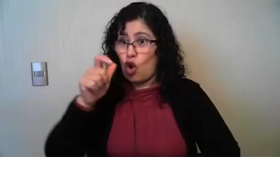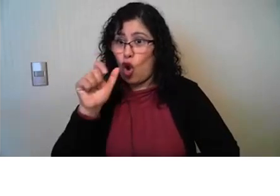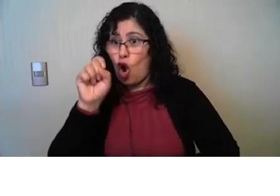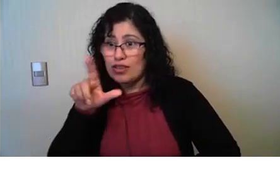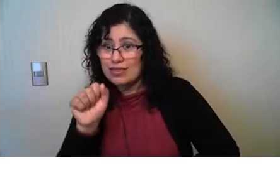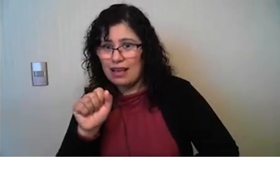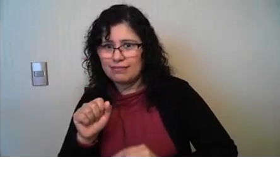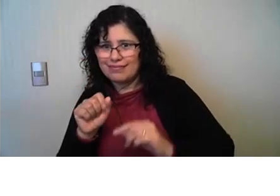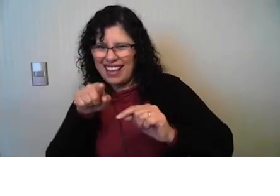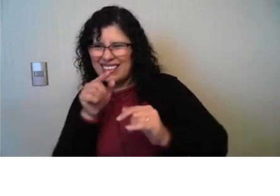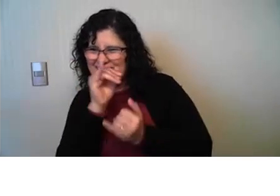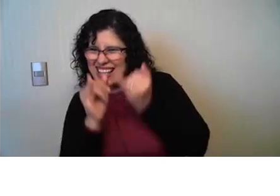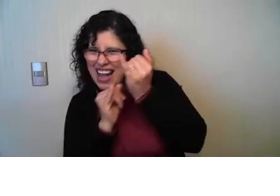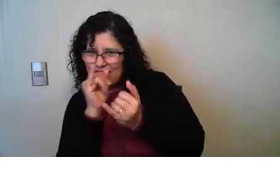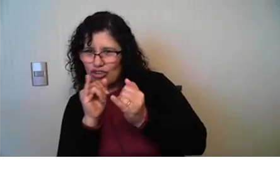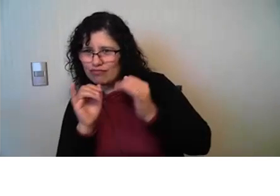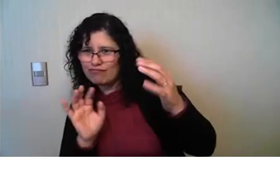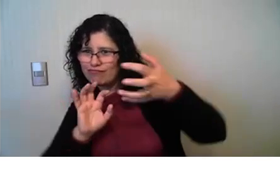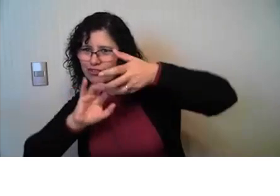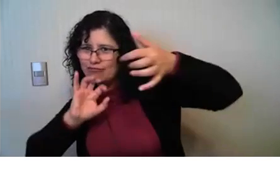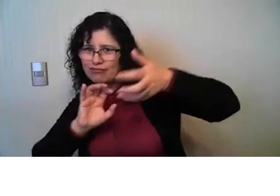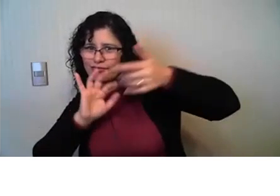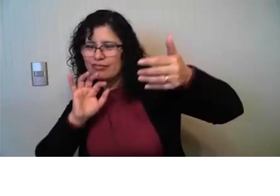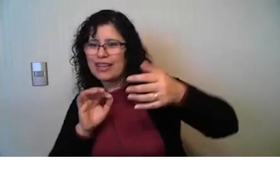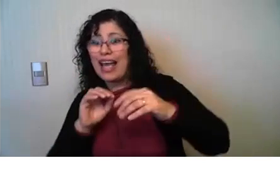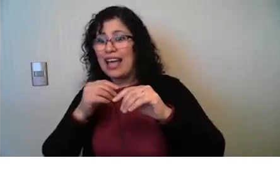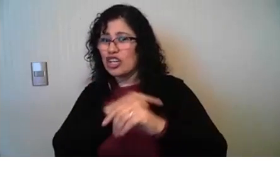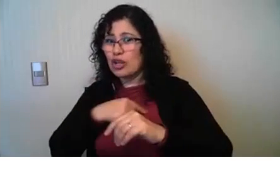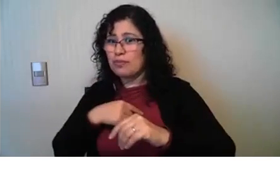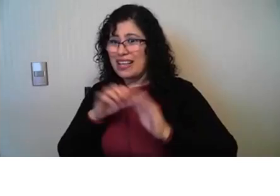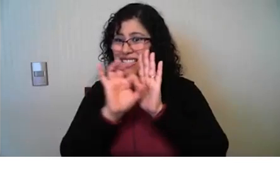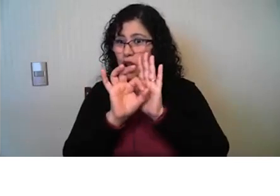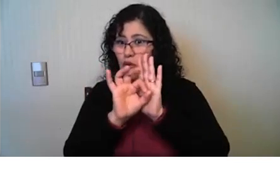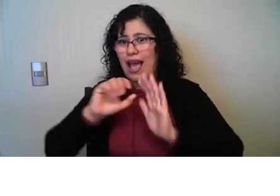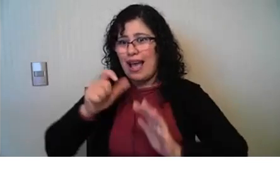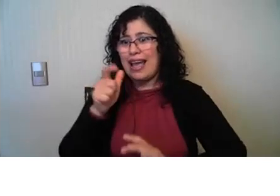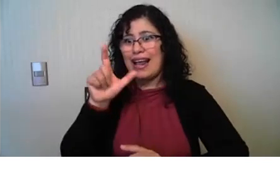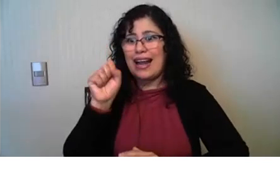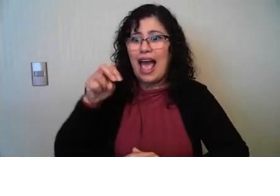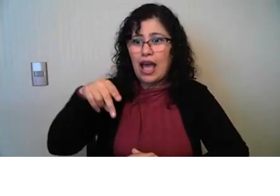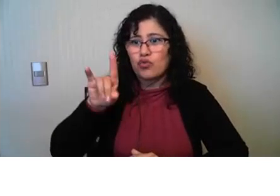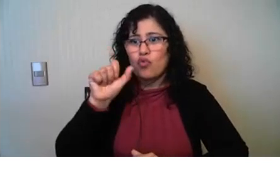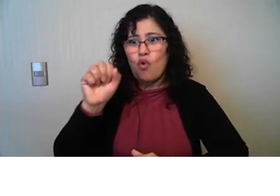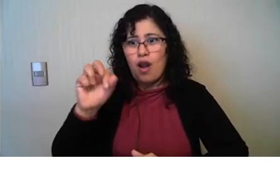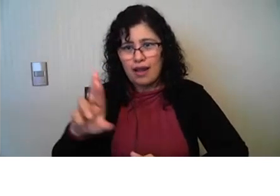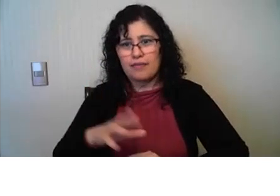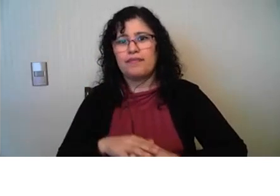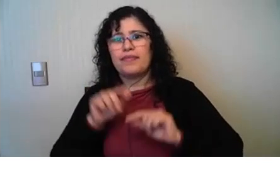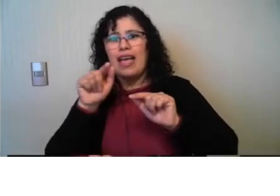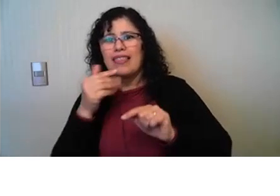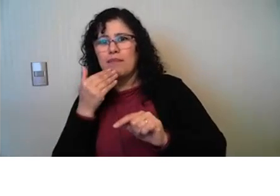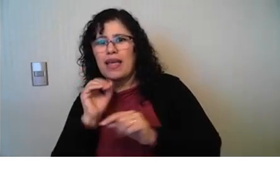neurona llamada célula granular, y esta interacciona recién con las dendritas de la célula